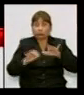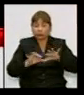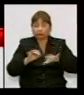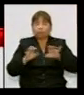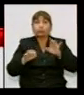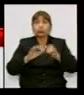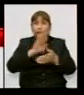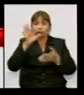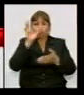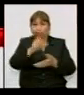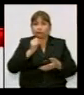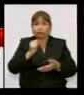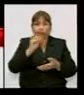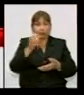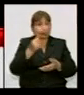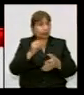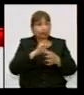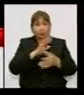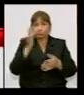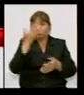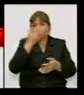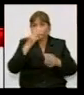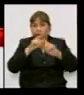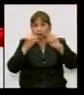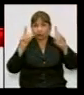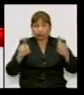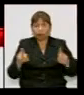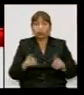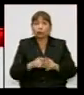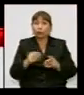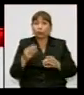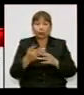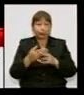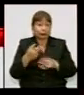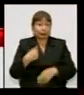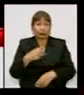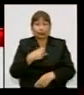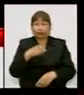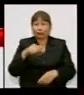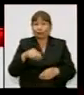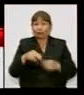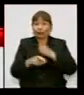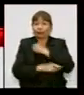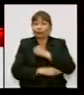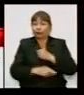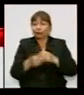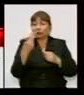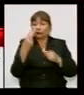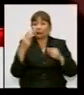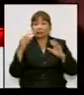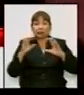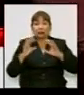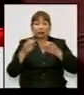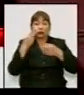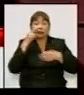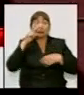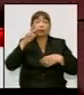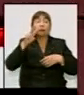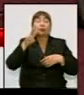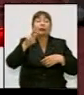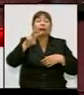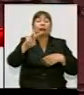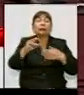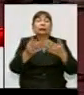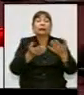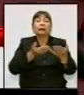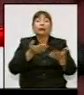habían sido atacados. Y eso, por supuesto, en un país pequeño como el nuestro, donde solo tenemos dos bancos grandes, ver que todos los servicios en